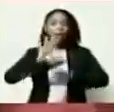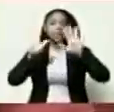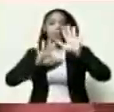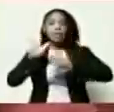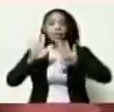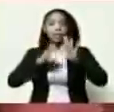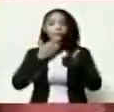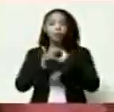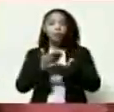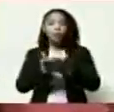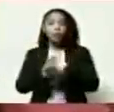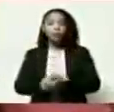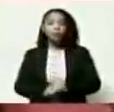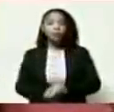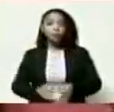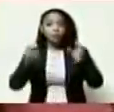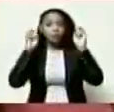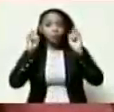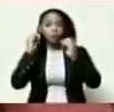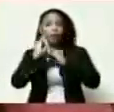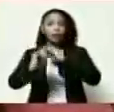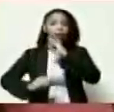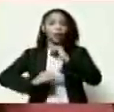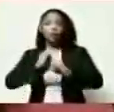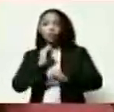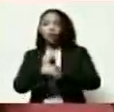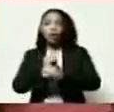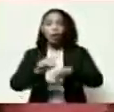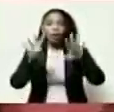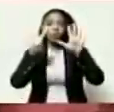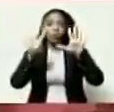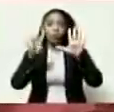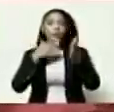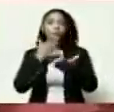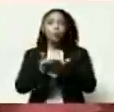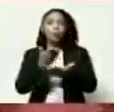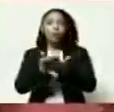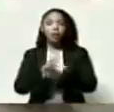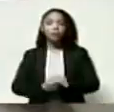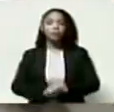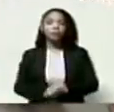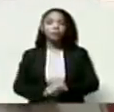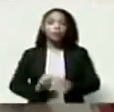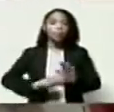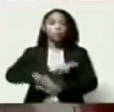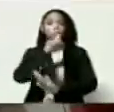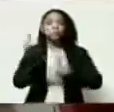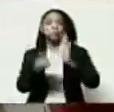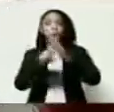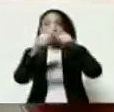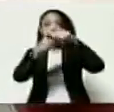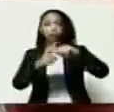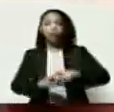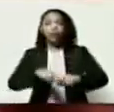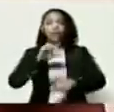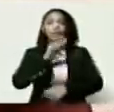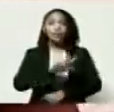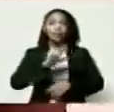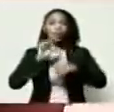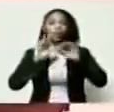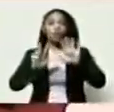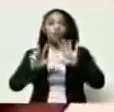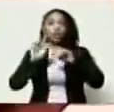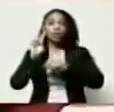propuestas. En el ámbito internacional, 9 propuestas. Total de propuestas,